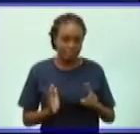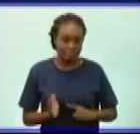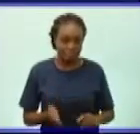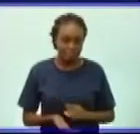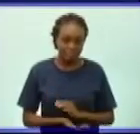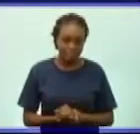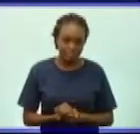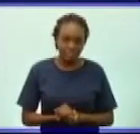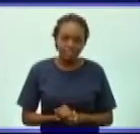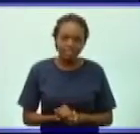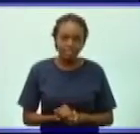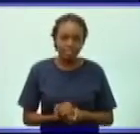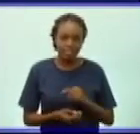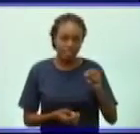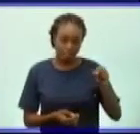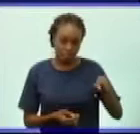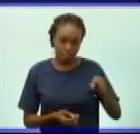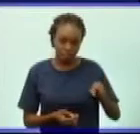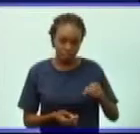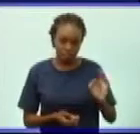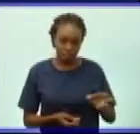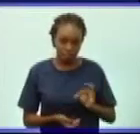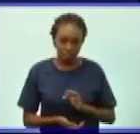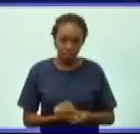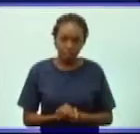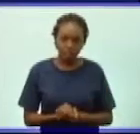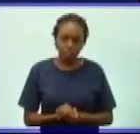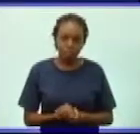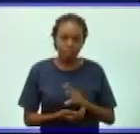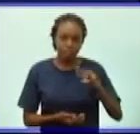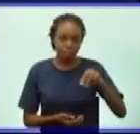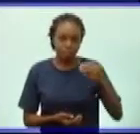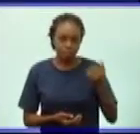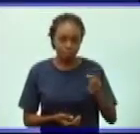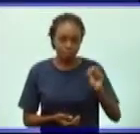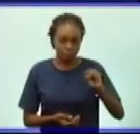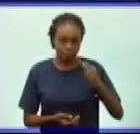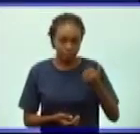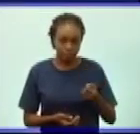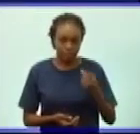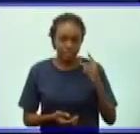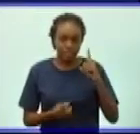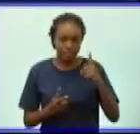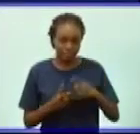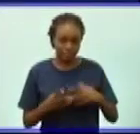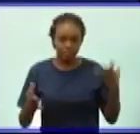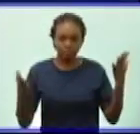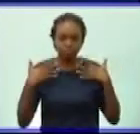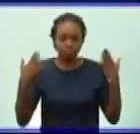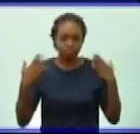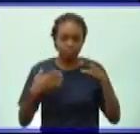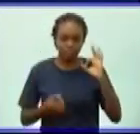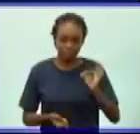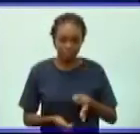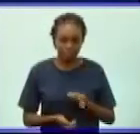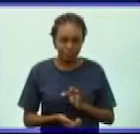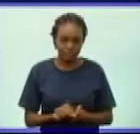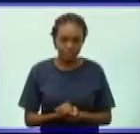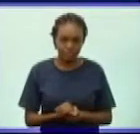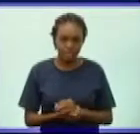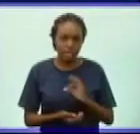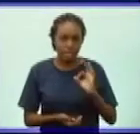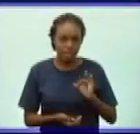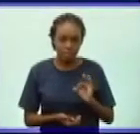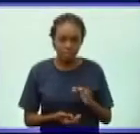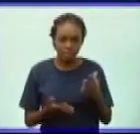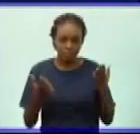a esa sustancia o al cuerpo, de su masa y del calor específico. Calor específico que recordemos